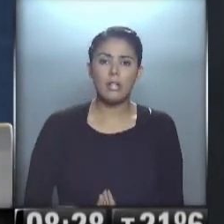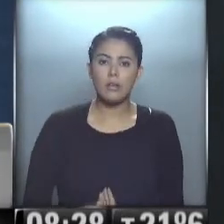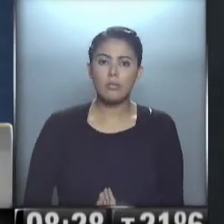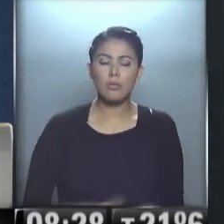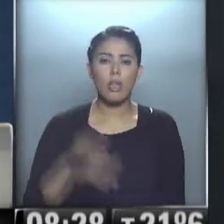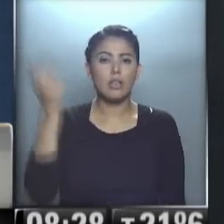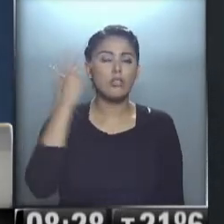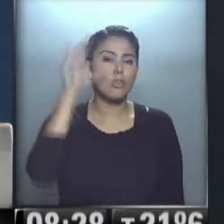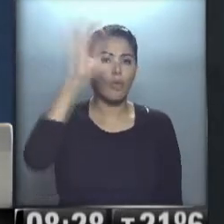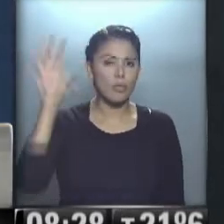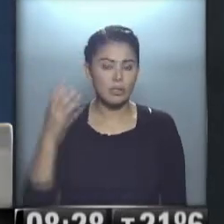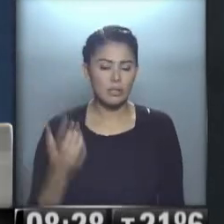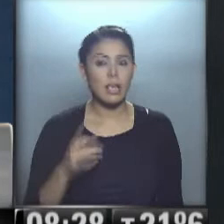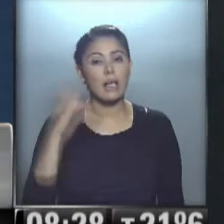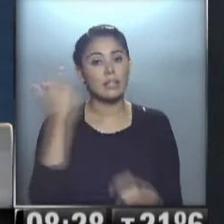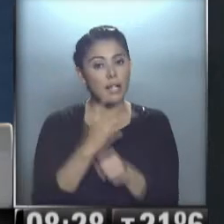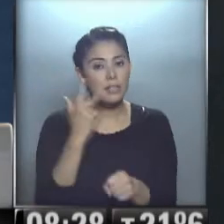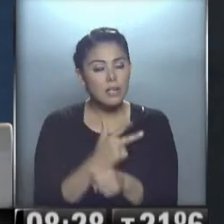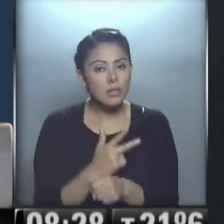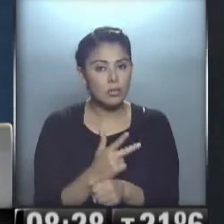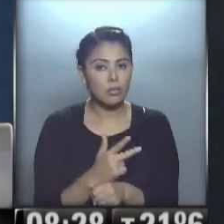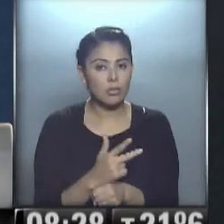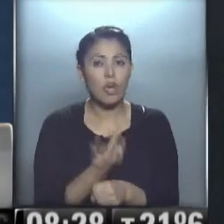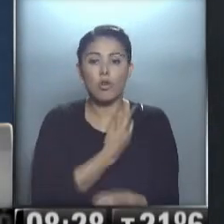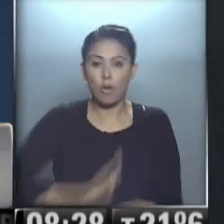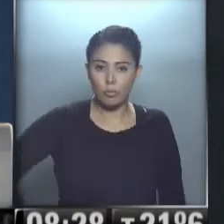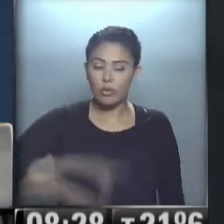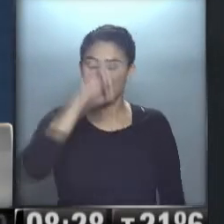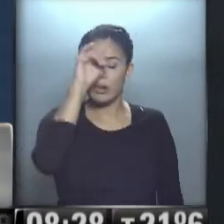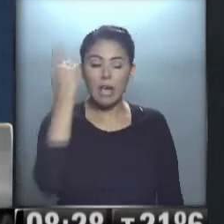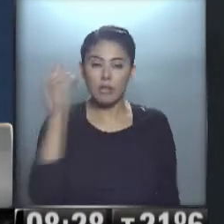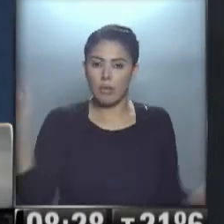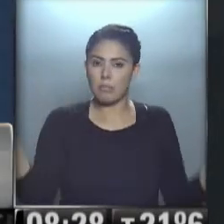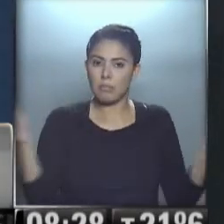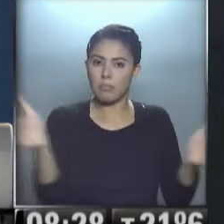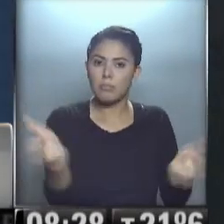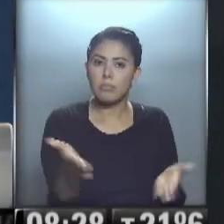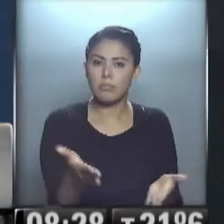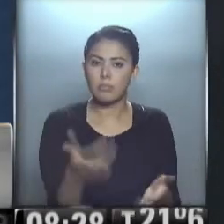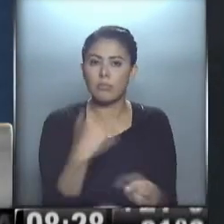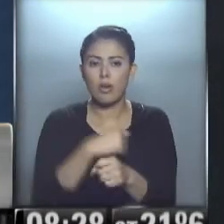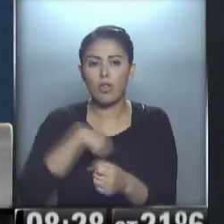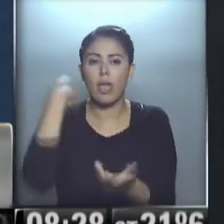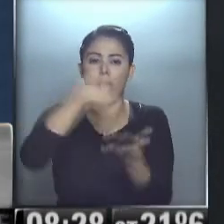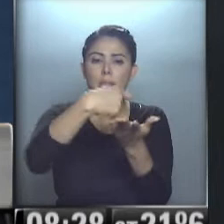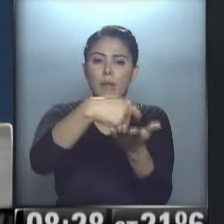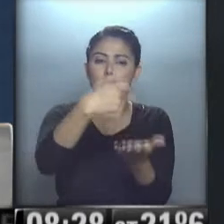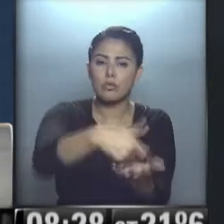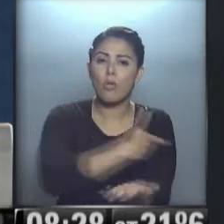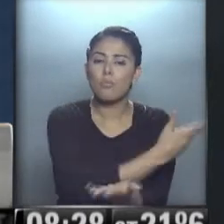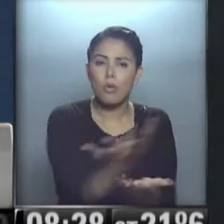provincias argentinas. En tercer lugar, el Estado Nacional promueve acciones de inversión pública sobre la base